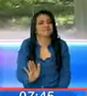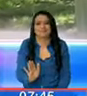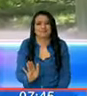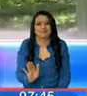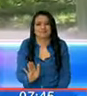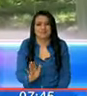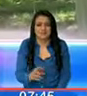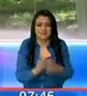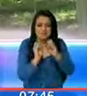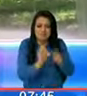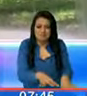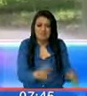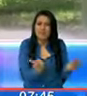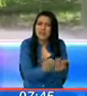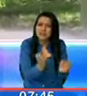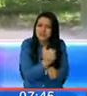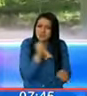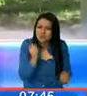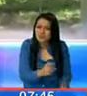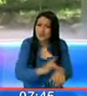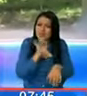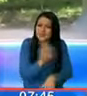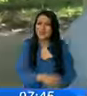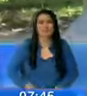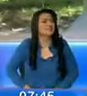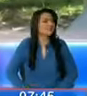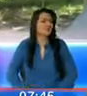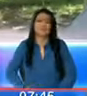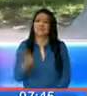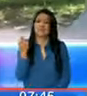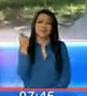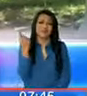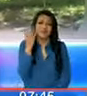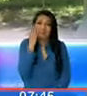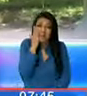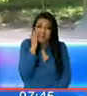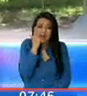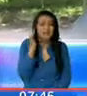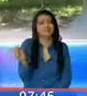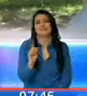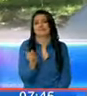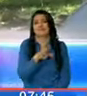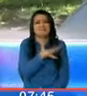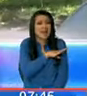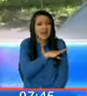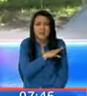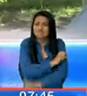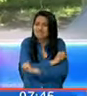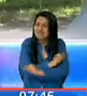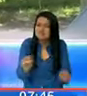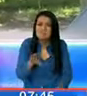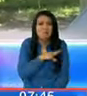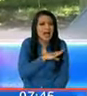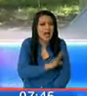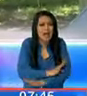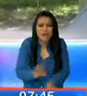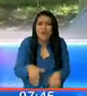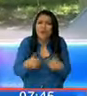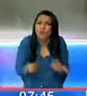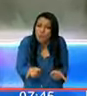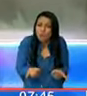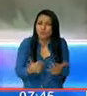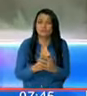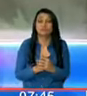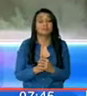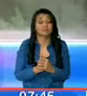dejen fundas de basura. O sea, es una madre que no tiene sentido, no tiene escrúpulos para hacer eso.